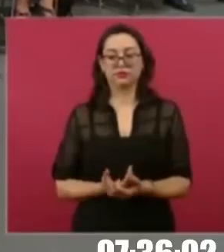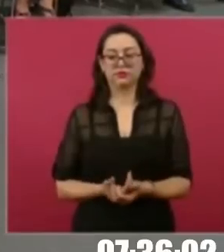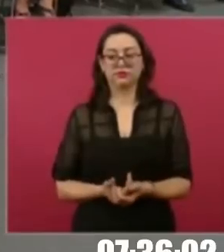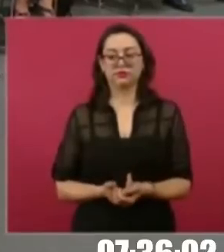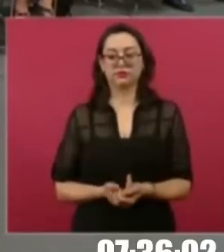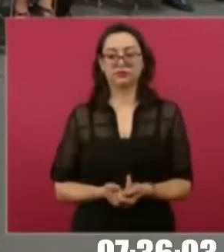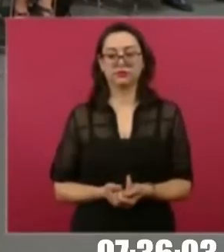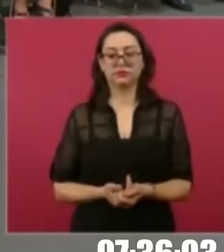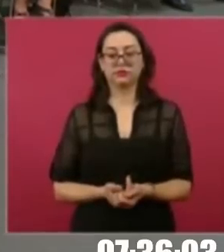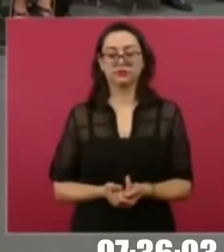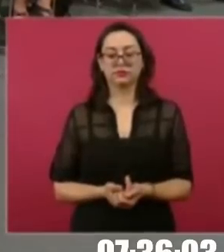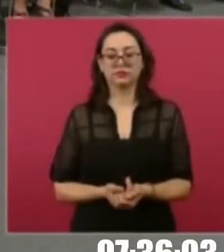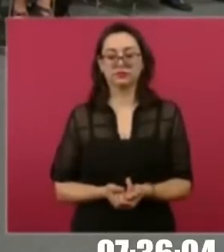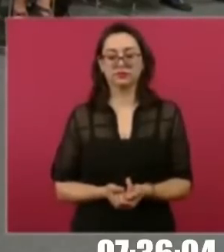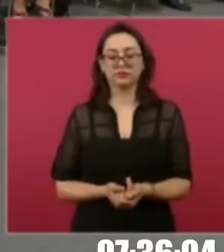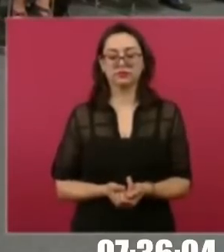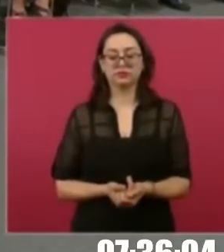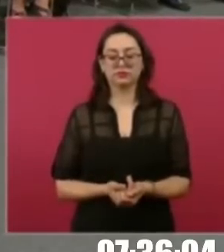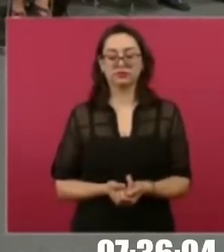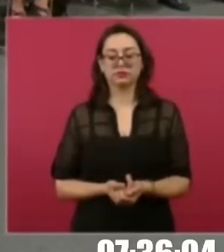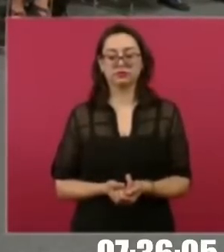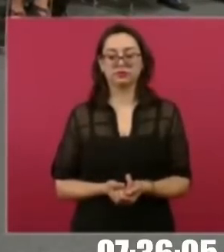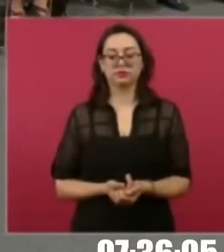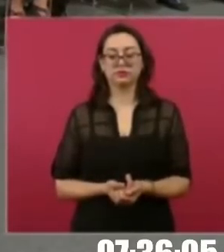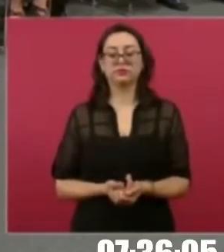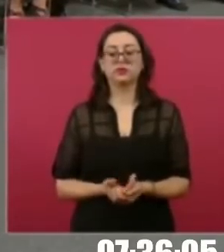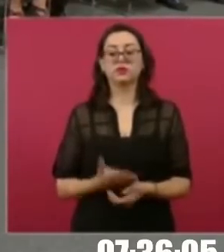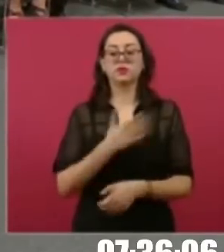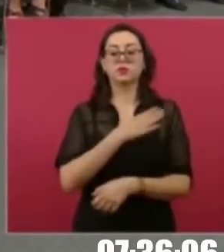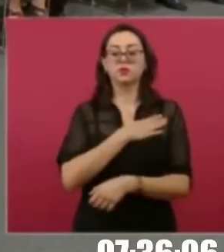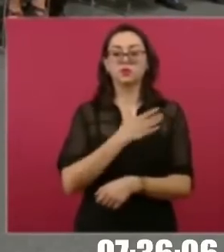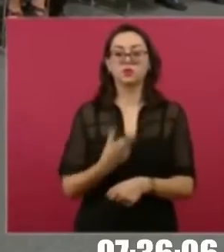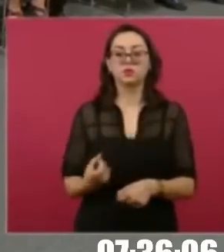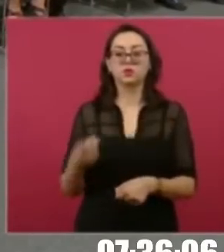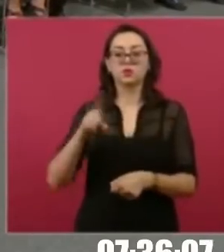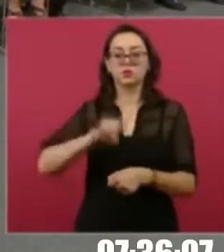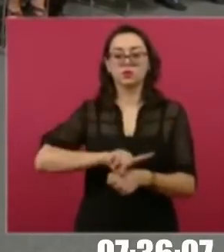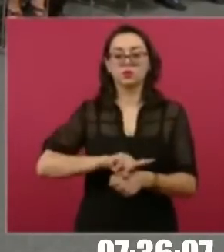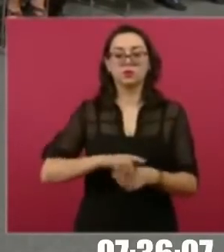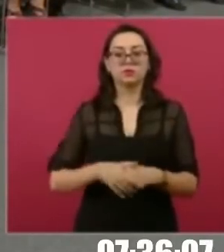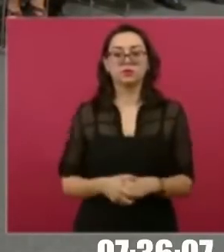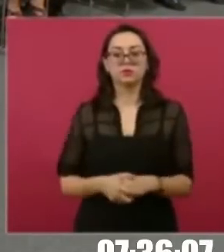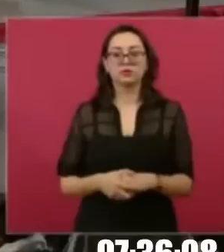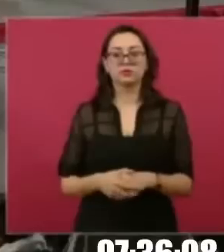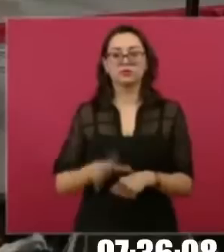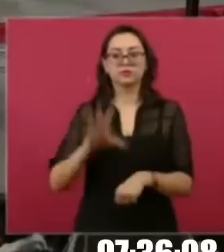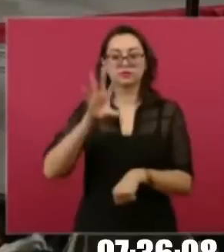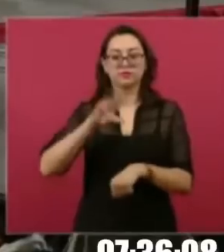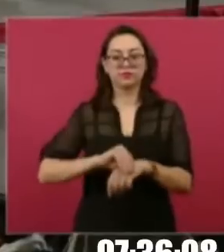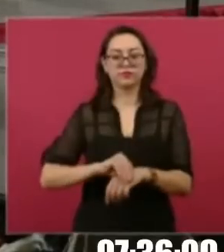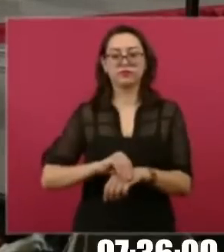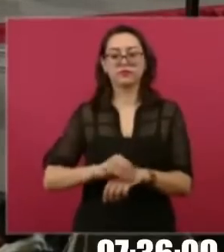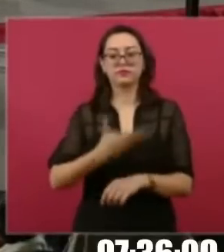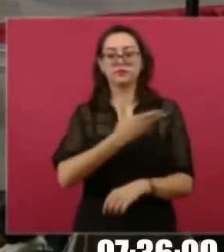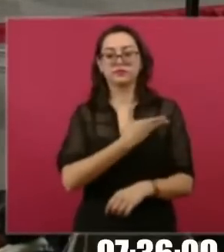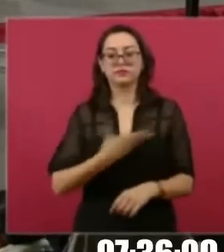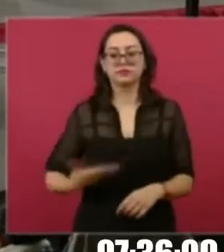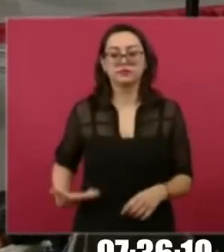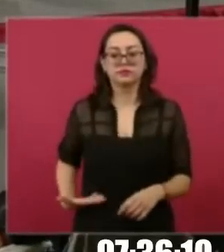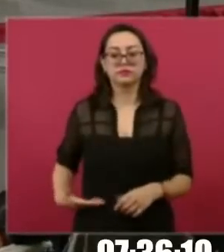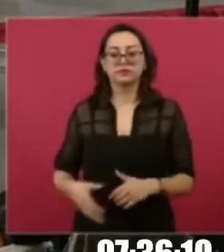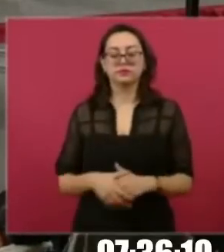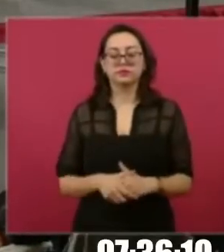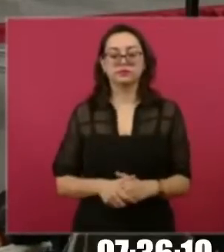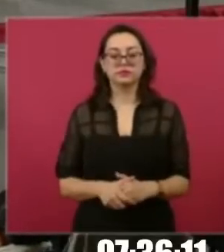Gracias mi amor muy buenos días con su permiso señor presidente